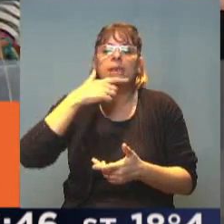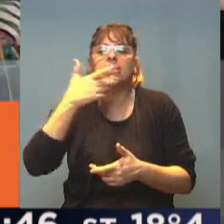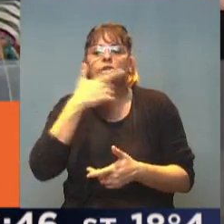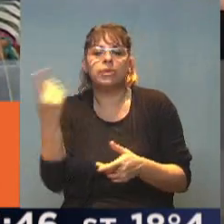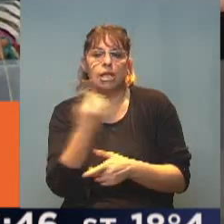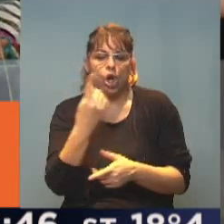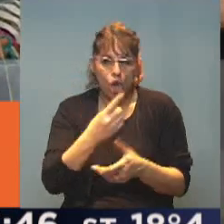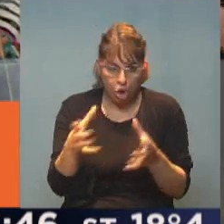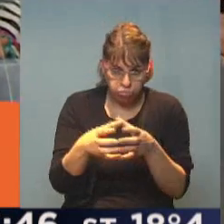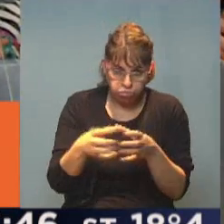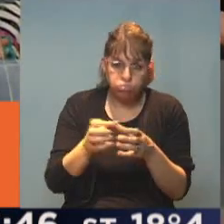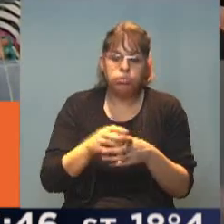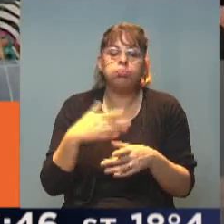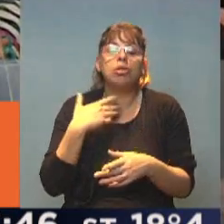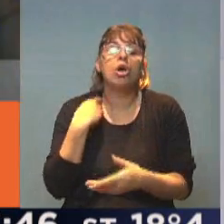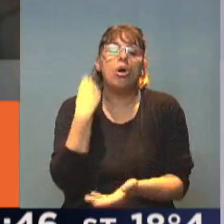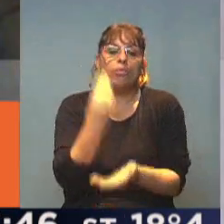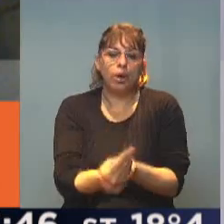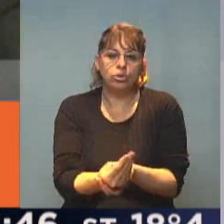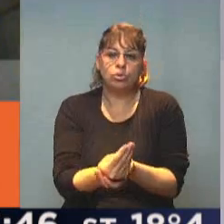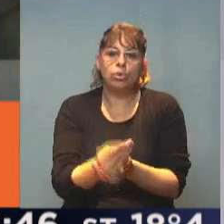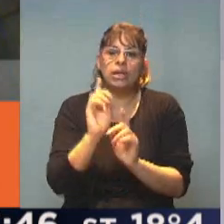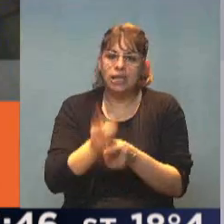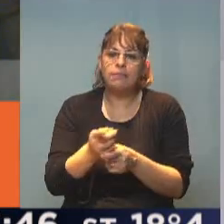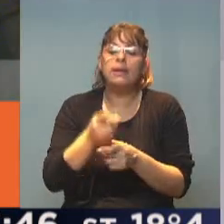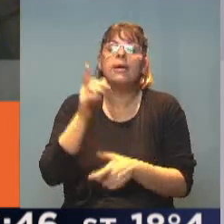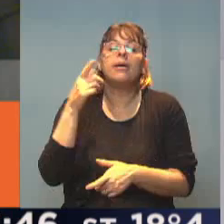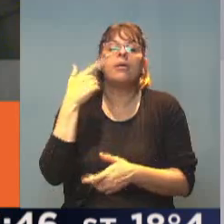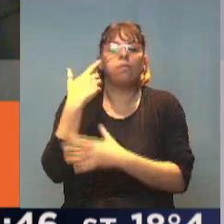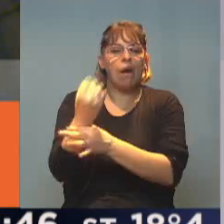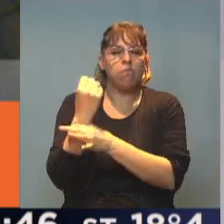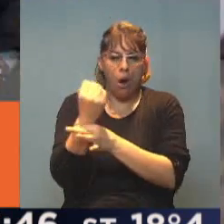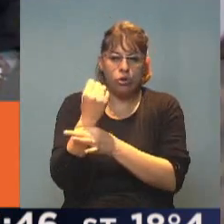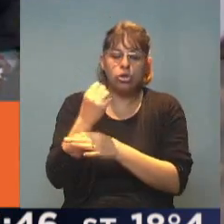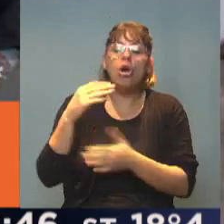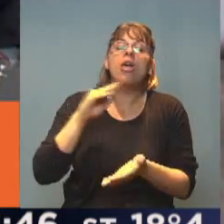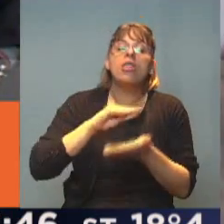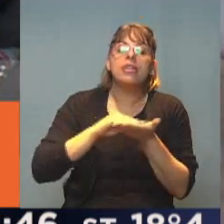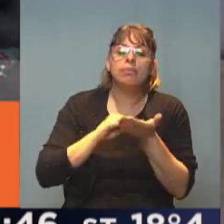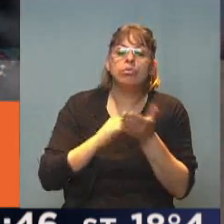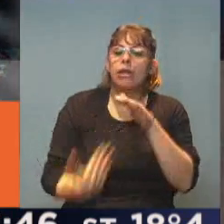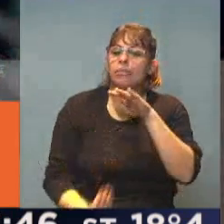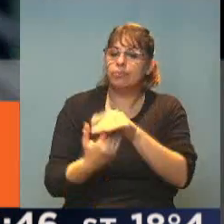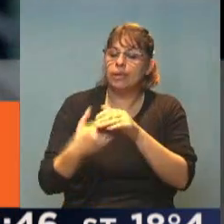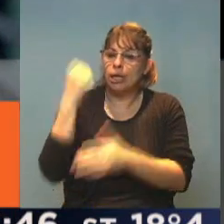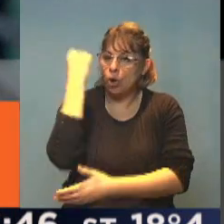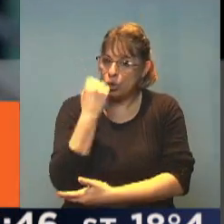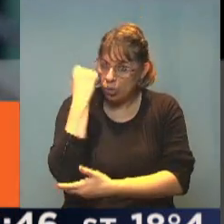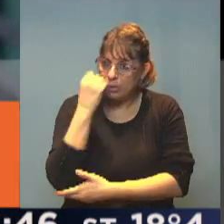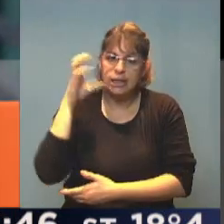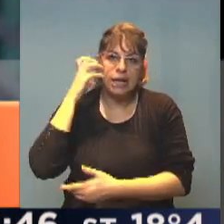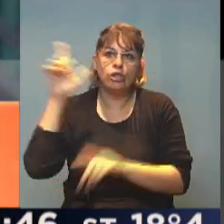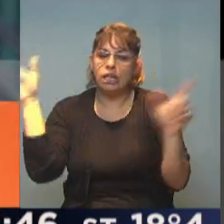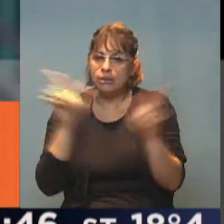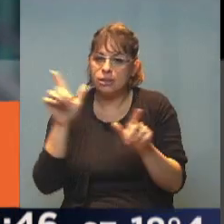también optó por postulantes con presencia mediática encabezará la lista a diputados nacionales el economista y columnista de radio y